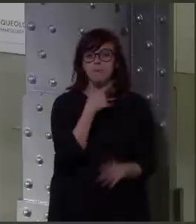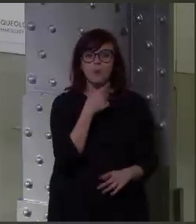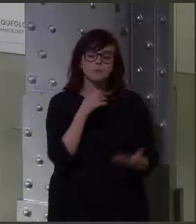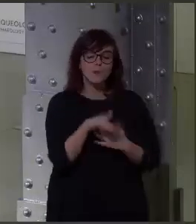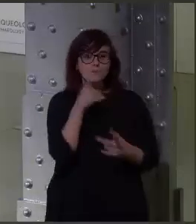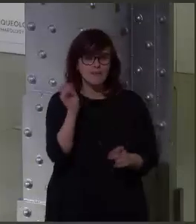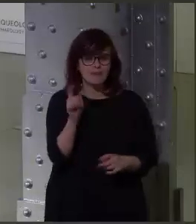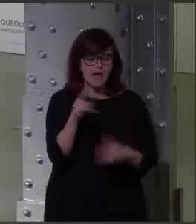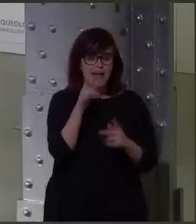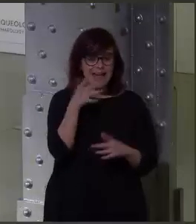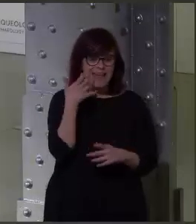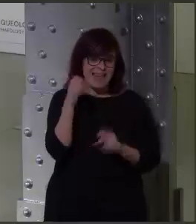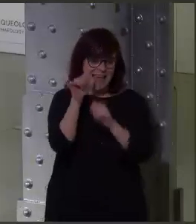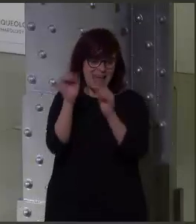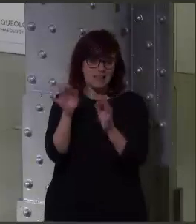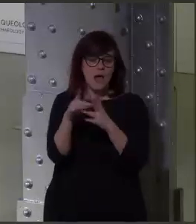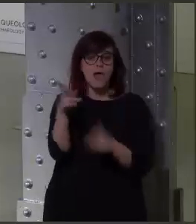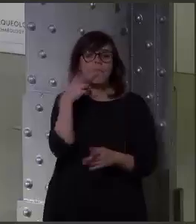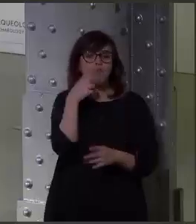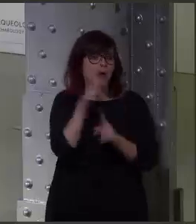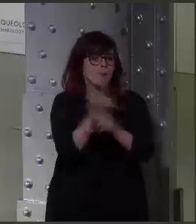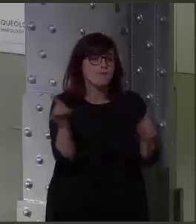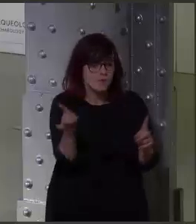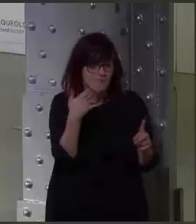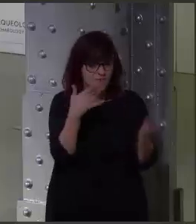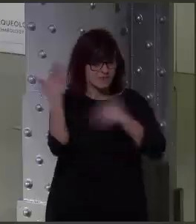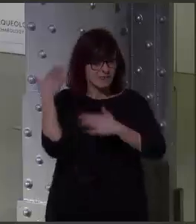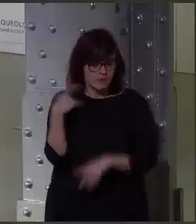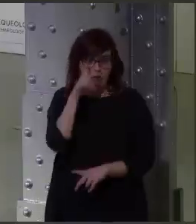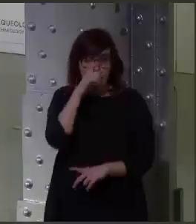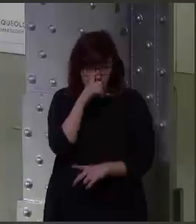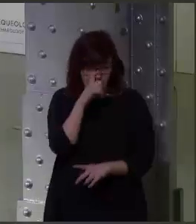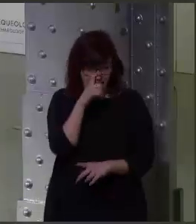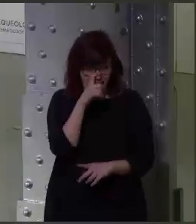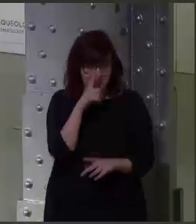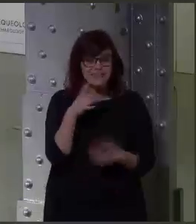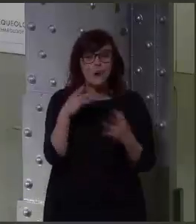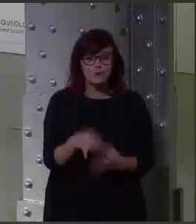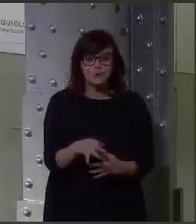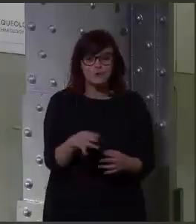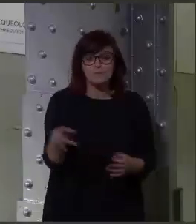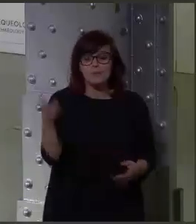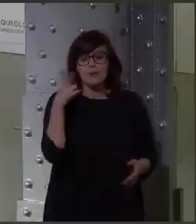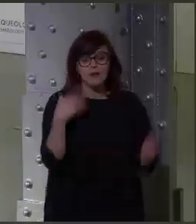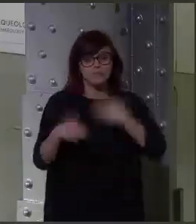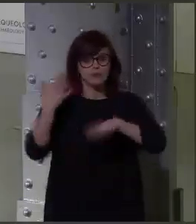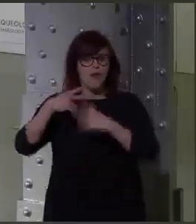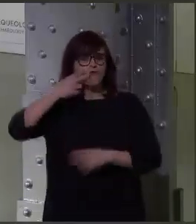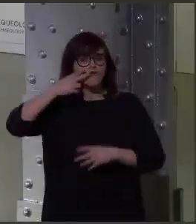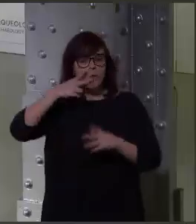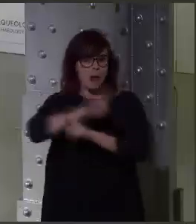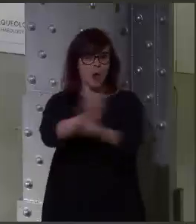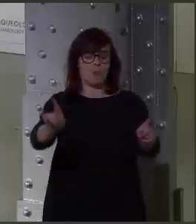gusta y a menudo voy al ejemplo de la prohibición de fumar, ¿no? Todos nos acordaremos cuando se salía, bueno, el lío que se